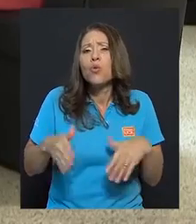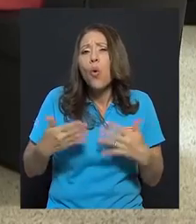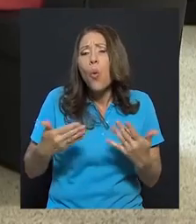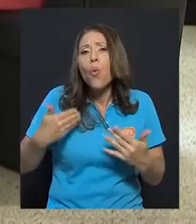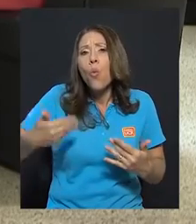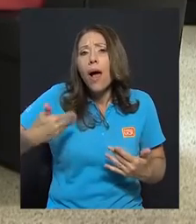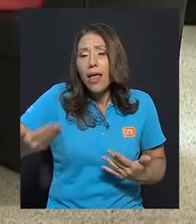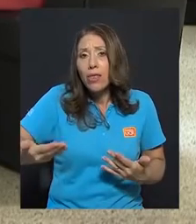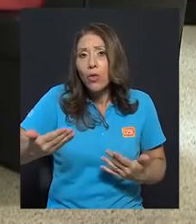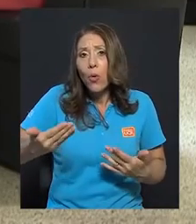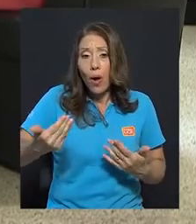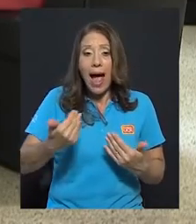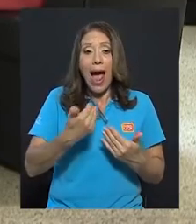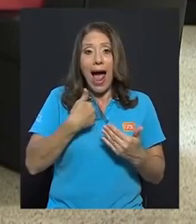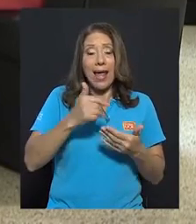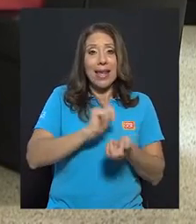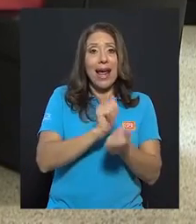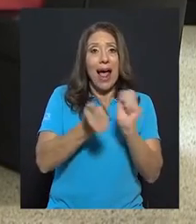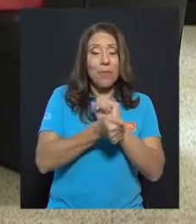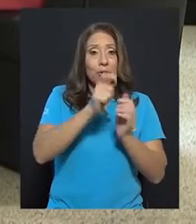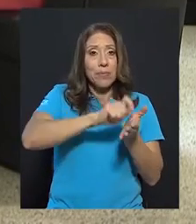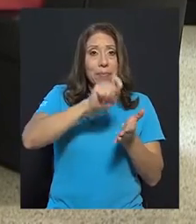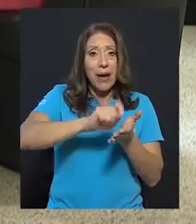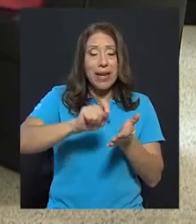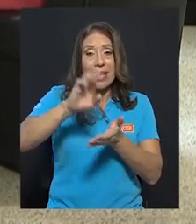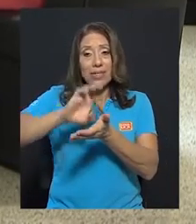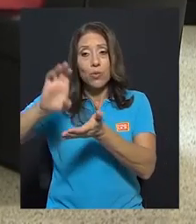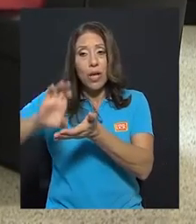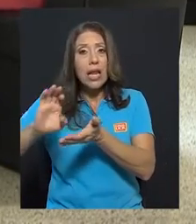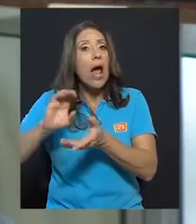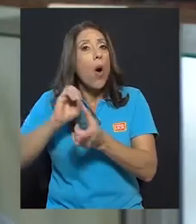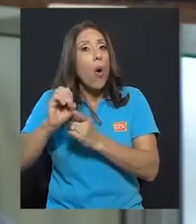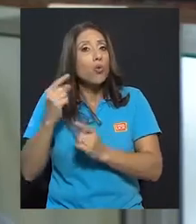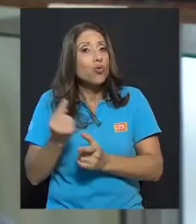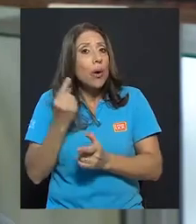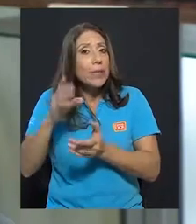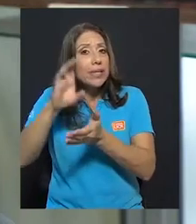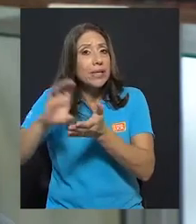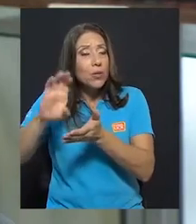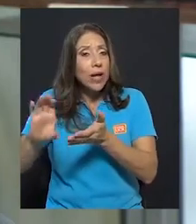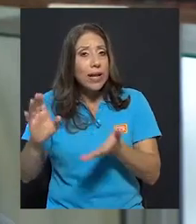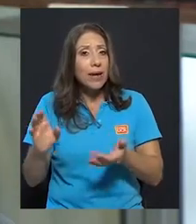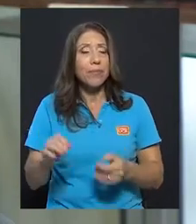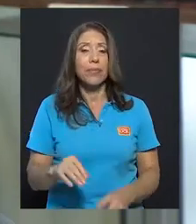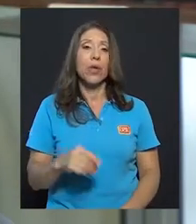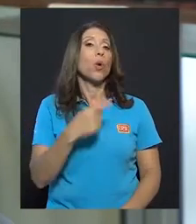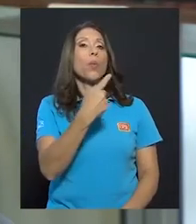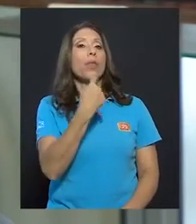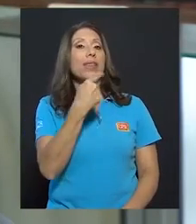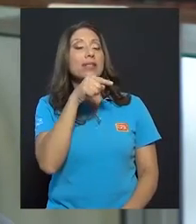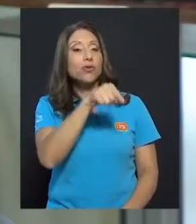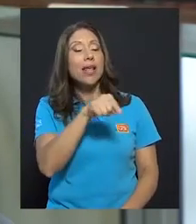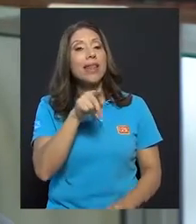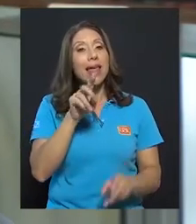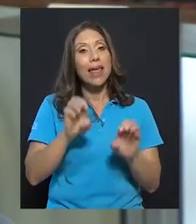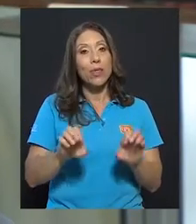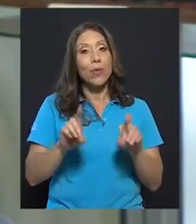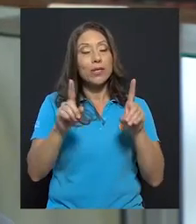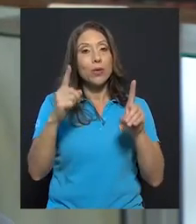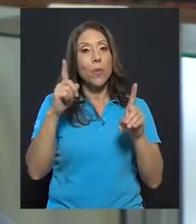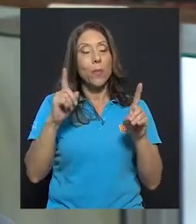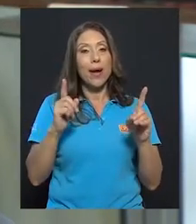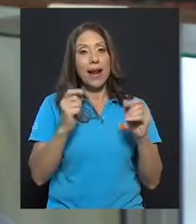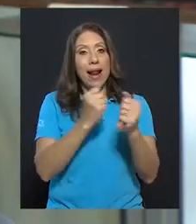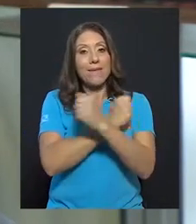primaria y secundaria o solo en secundaria por la edad de la...? Okay. Bueno, como usted bien dice, la educación para la afectividad y la